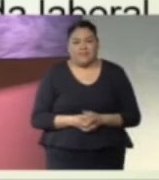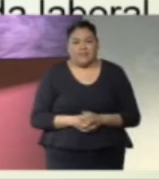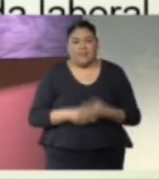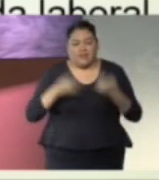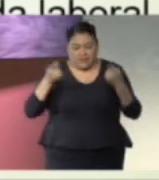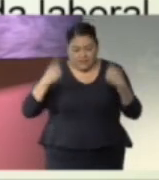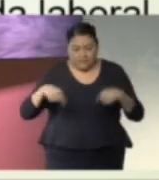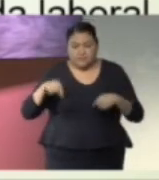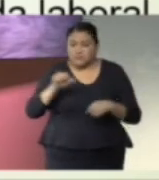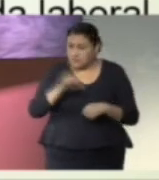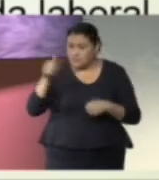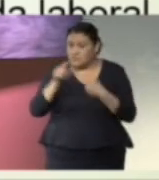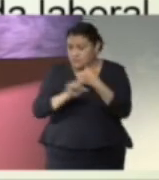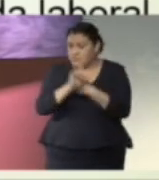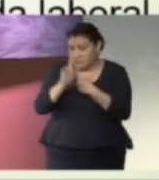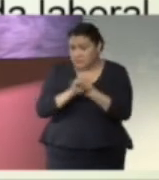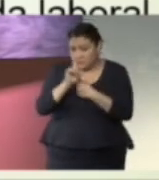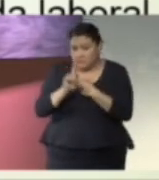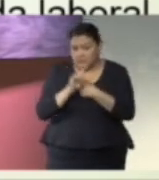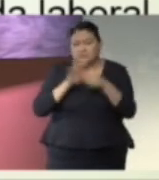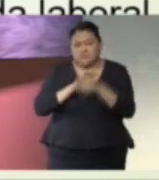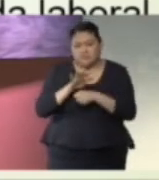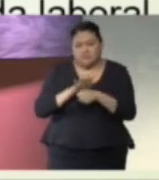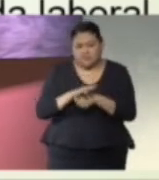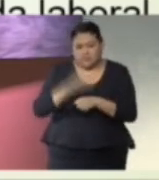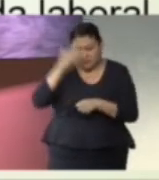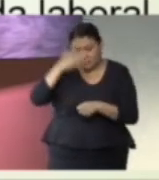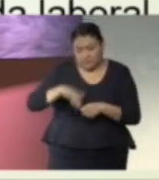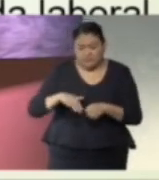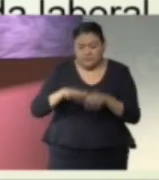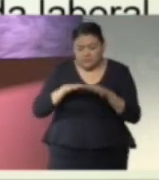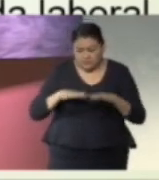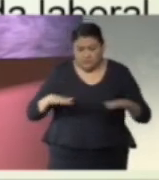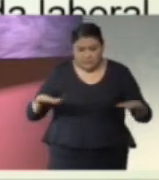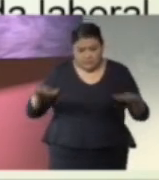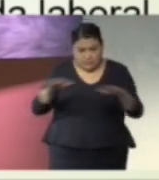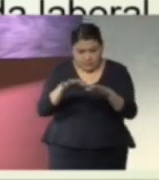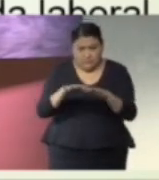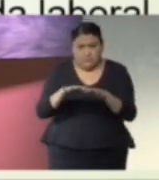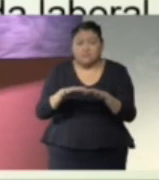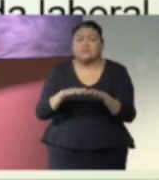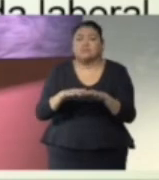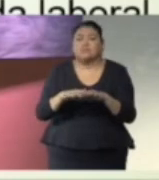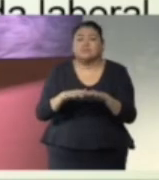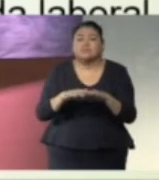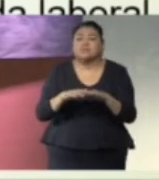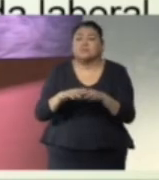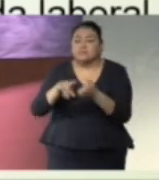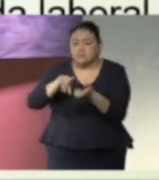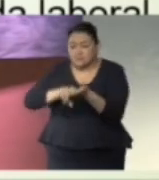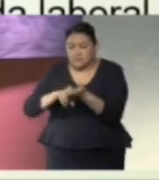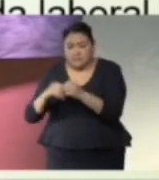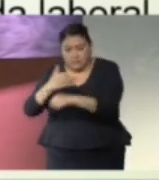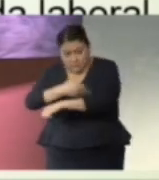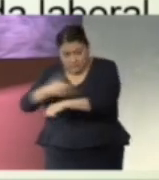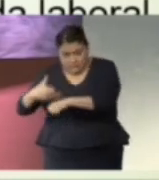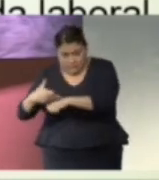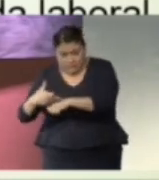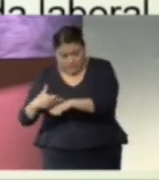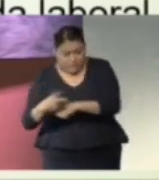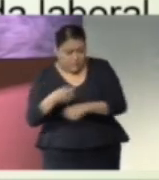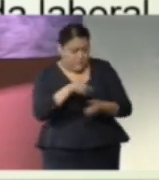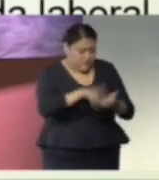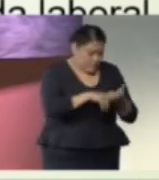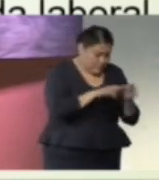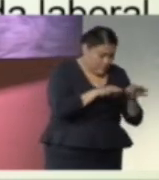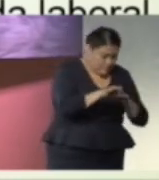Otro problema que podemos encontrar es la tensión que existe entre las actividades laborales y familiares. Sí, es otro de los